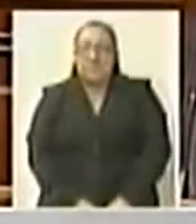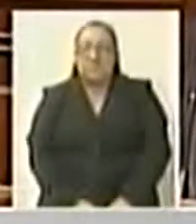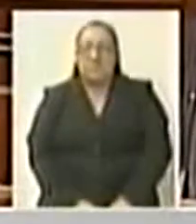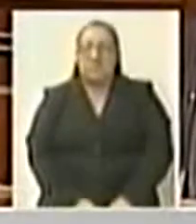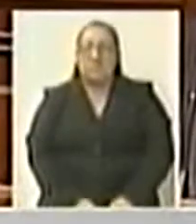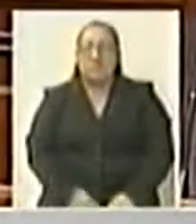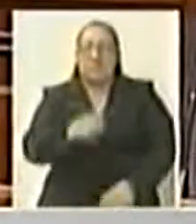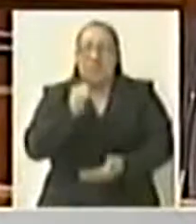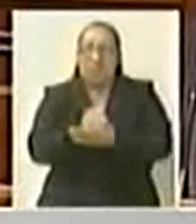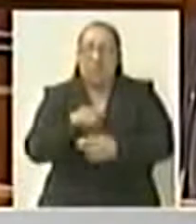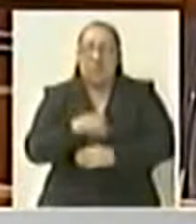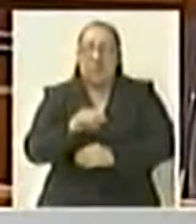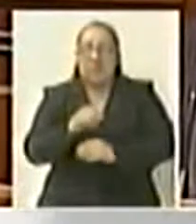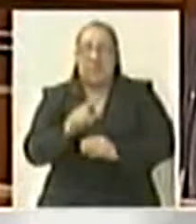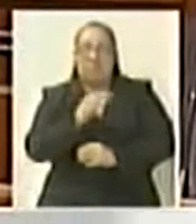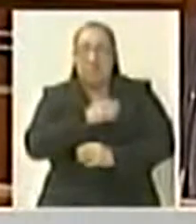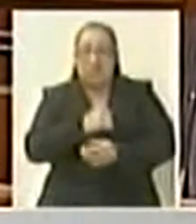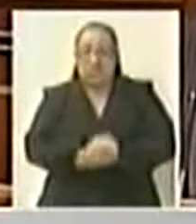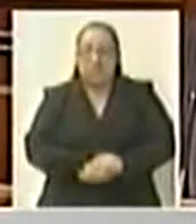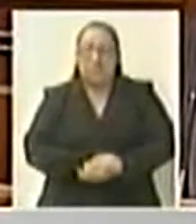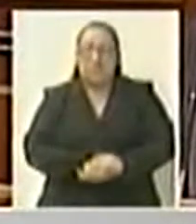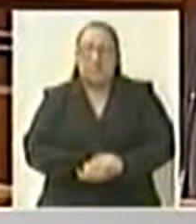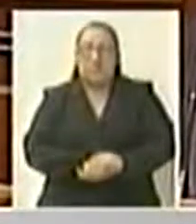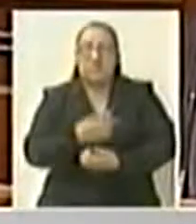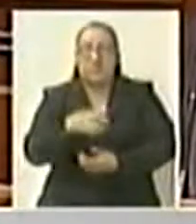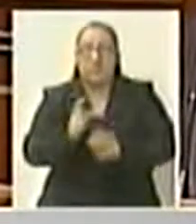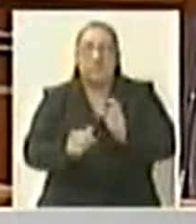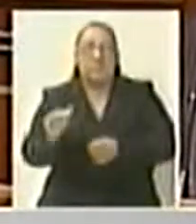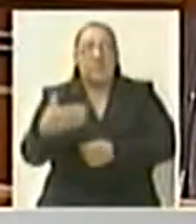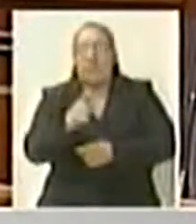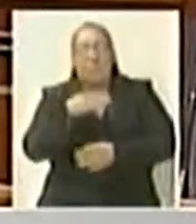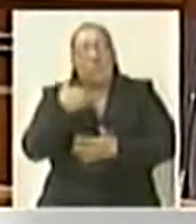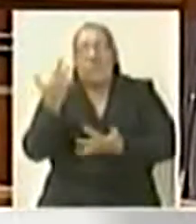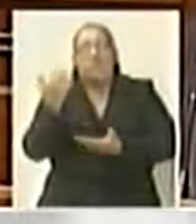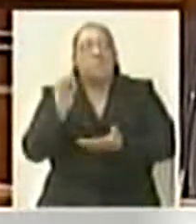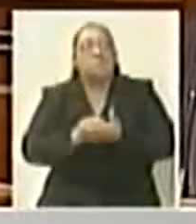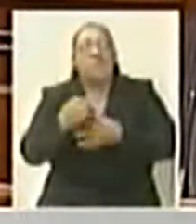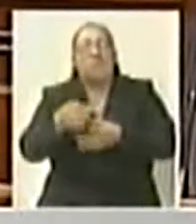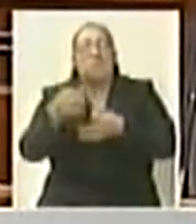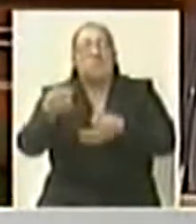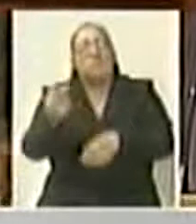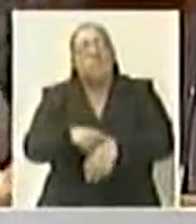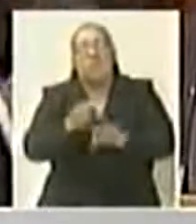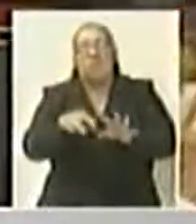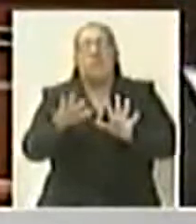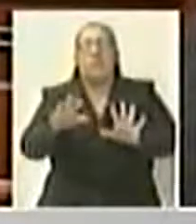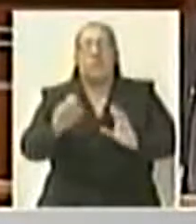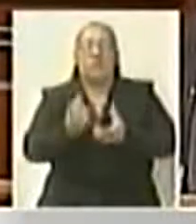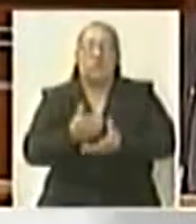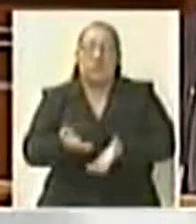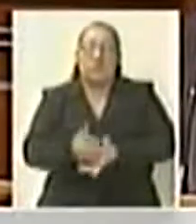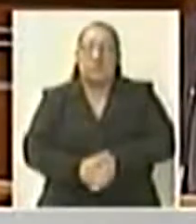aprobado en el Ejecutivo. Porque ya el pescador ya no está para esperar más. El 2010 estuvo en este